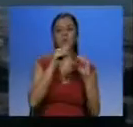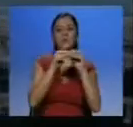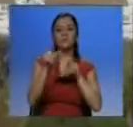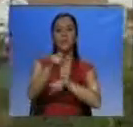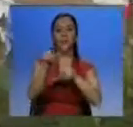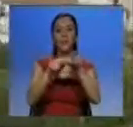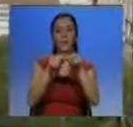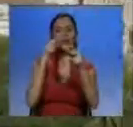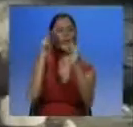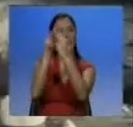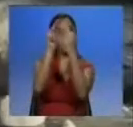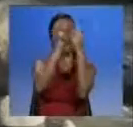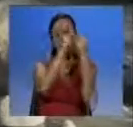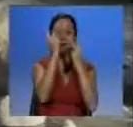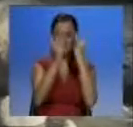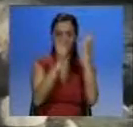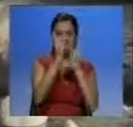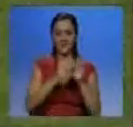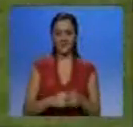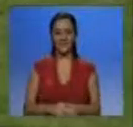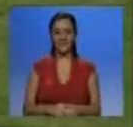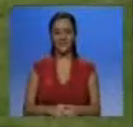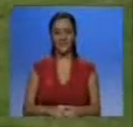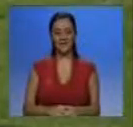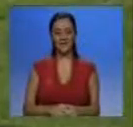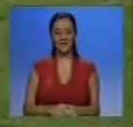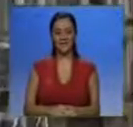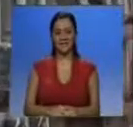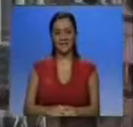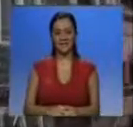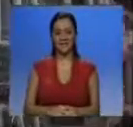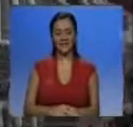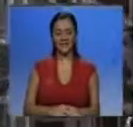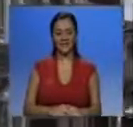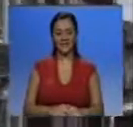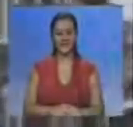lugares por visitar. Estefanía Montes de Oca, Gama Noticias.